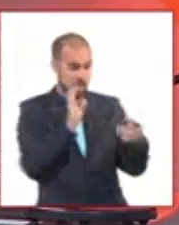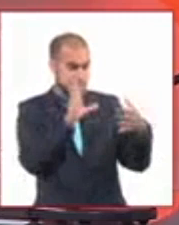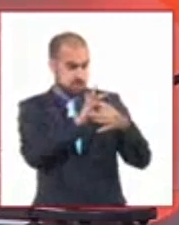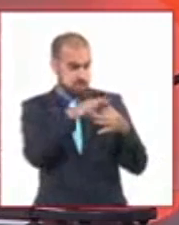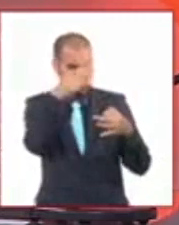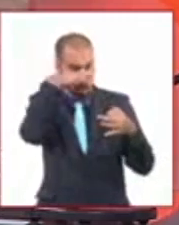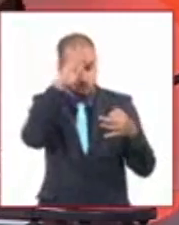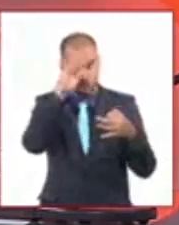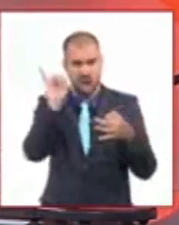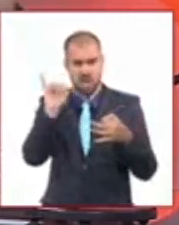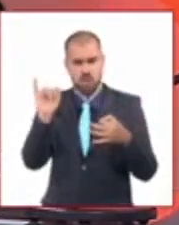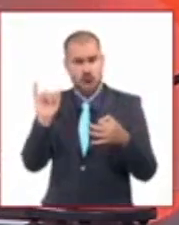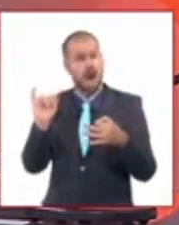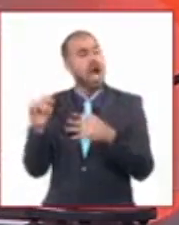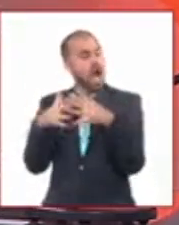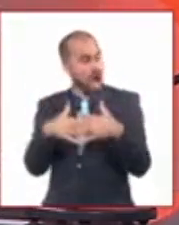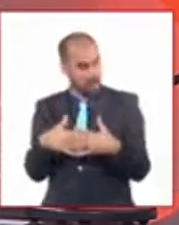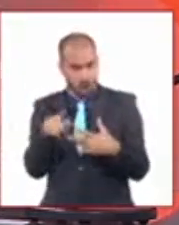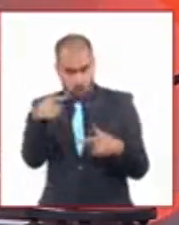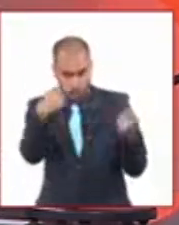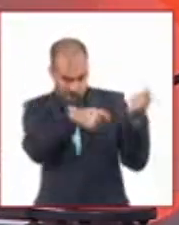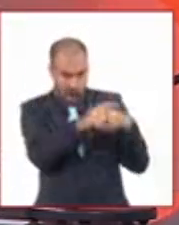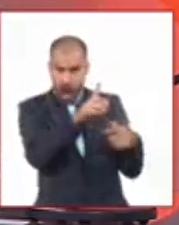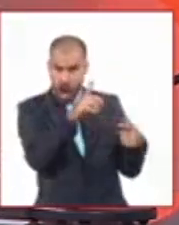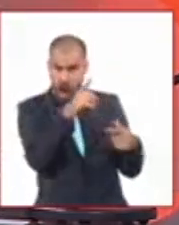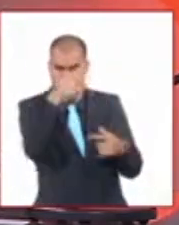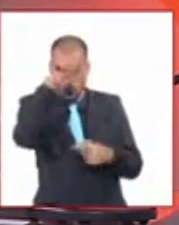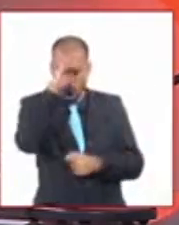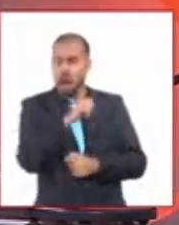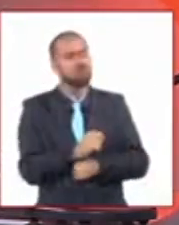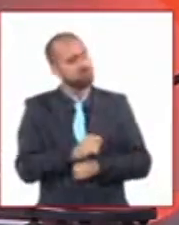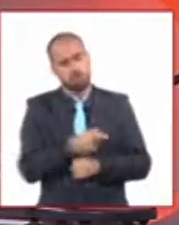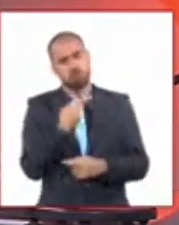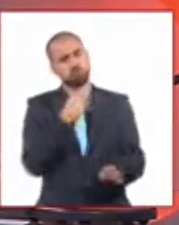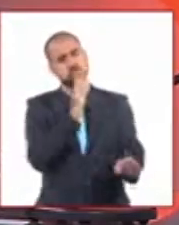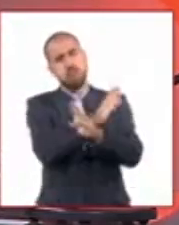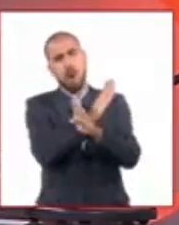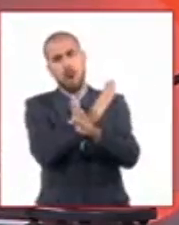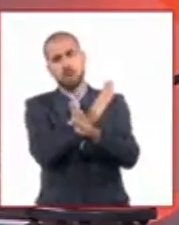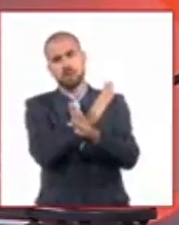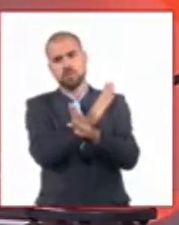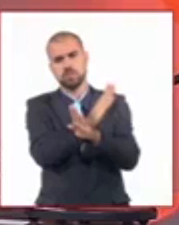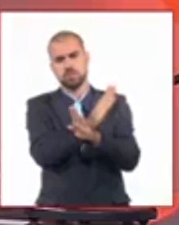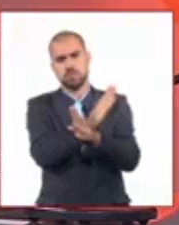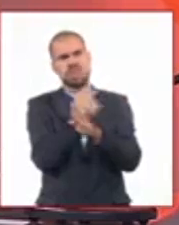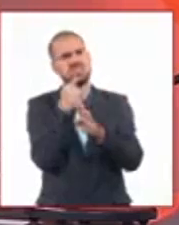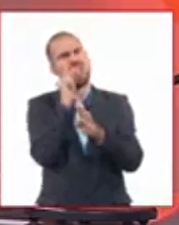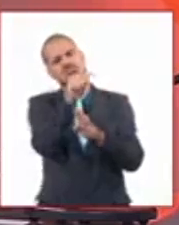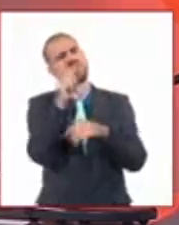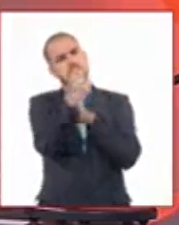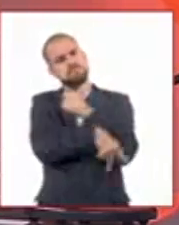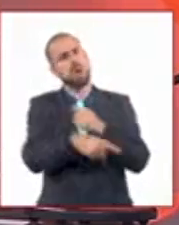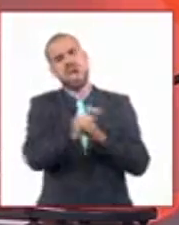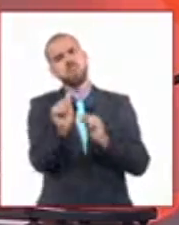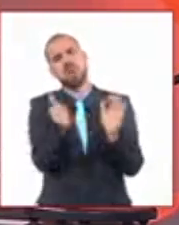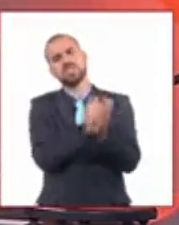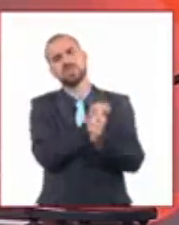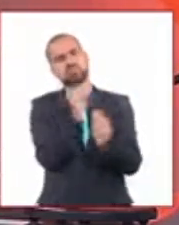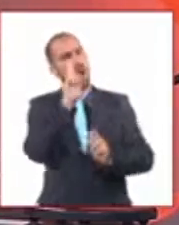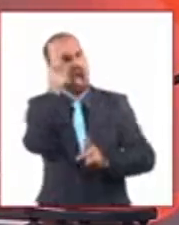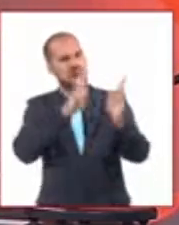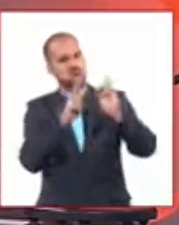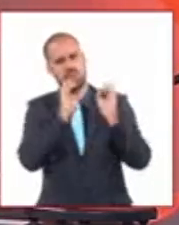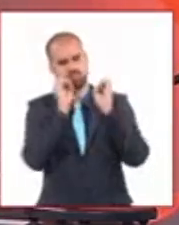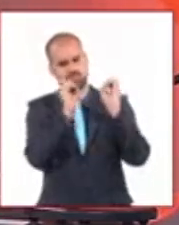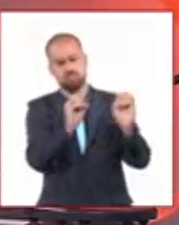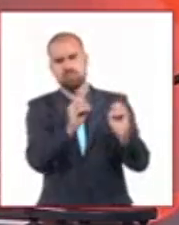eeuu un barco que baquba queda tachado es más declara que es un país terrorista y no se puede hacer ningún acuerdo no puede